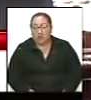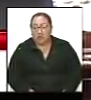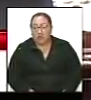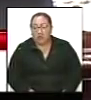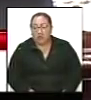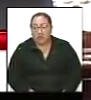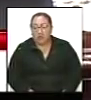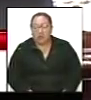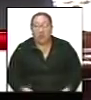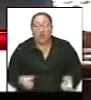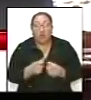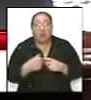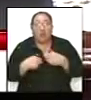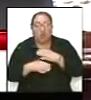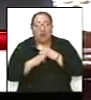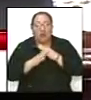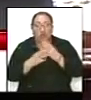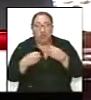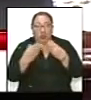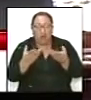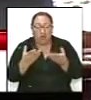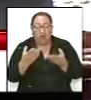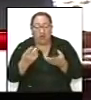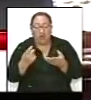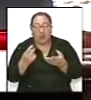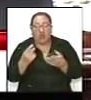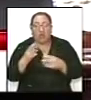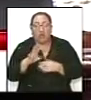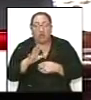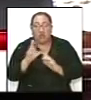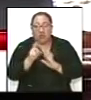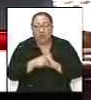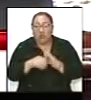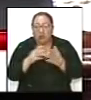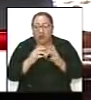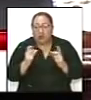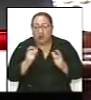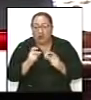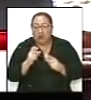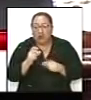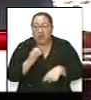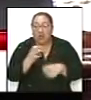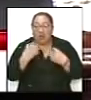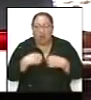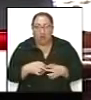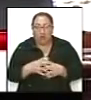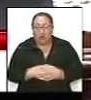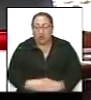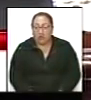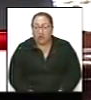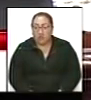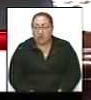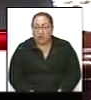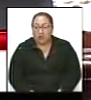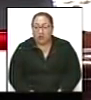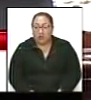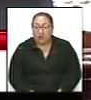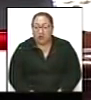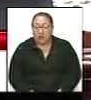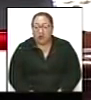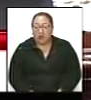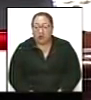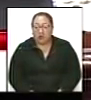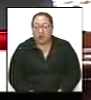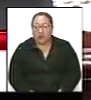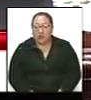abogado defensor, vamos a darle los 45 minutos que está solicitando el doctor Salomé. Puede iniciar su